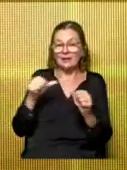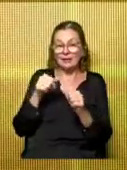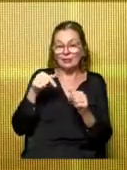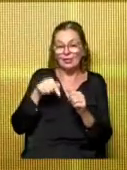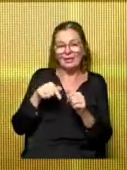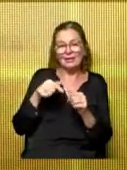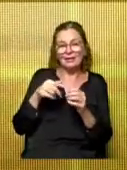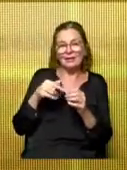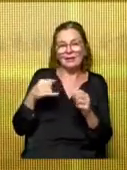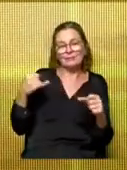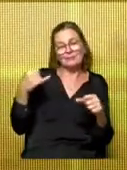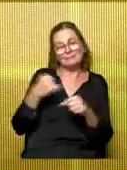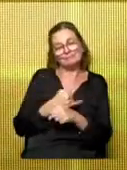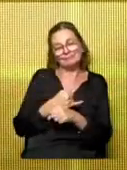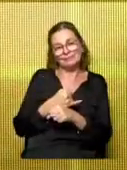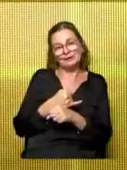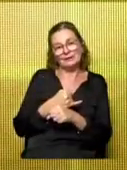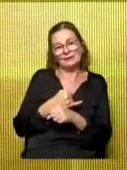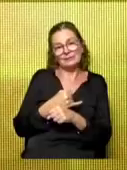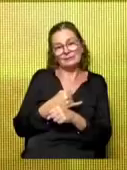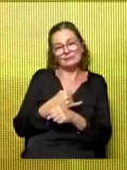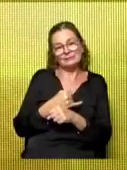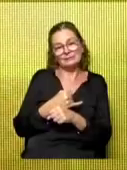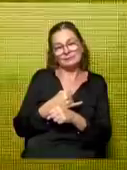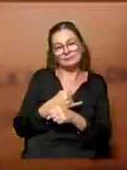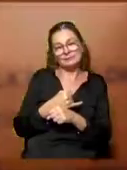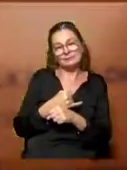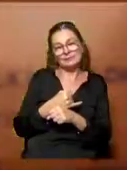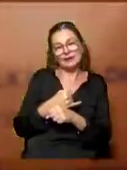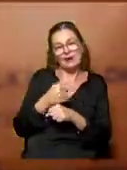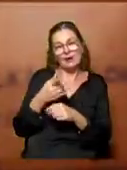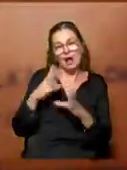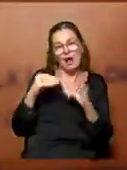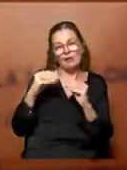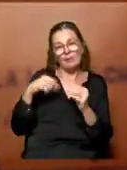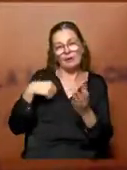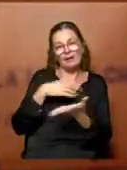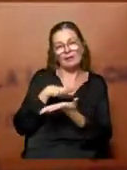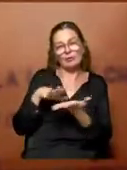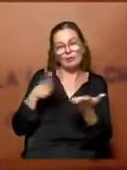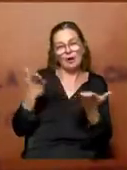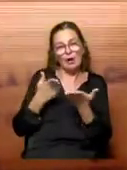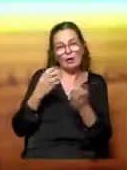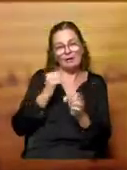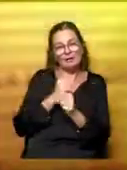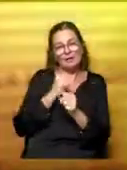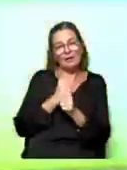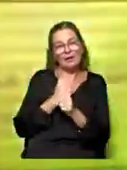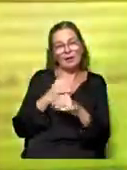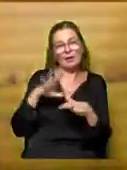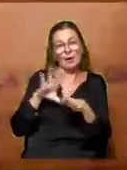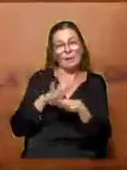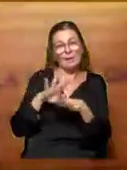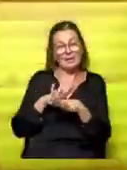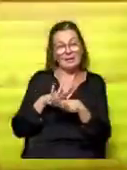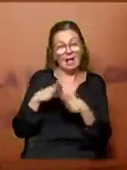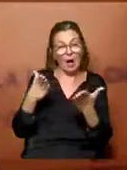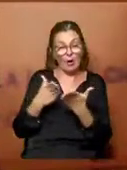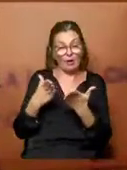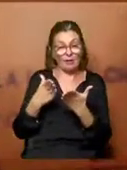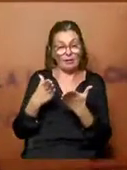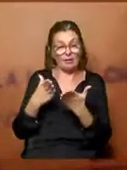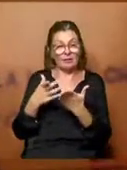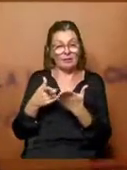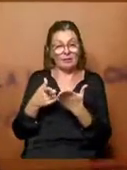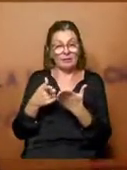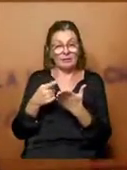han fracasado. Ana, vayamos ahora sí, por favor, a la situación que están viviendo trabajadores y trabajadoras del Mides, porque hay,